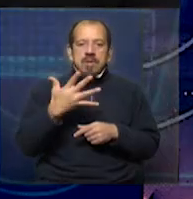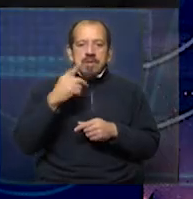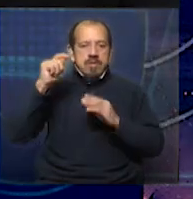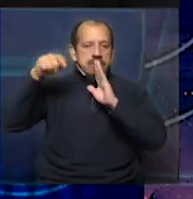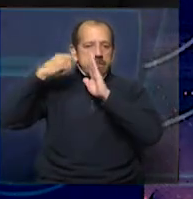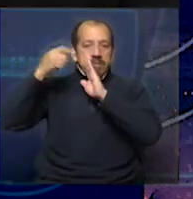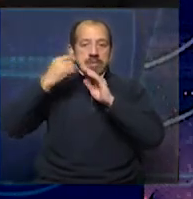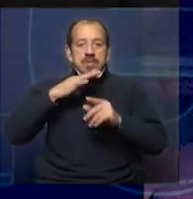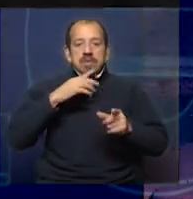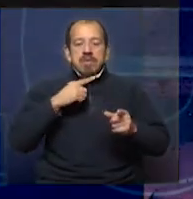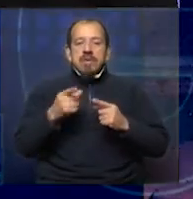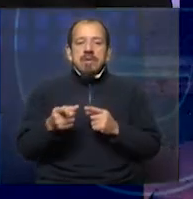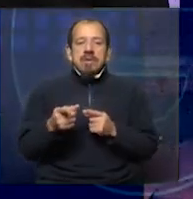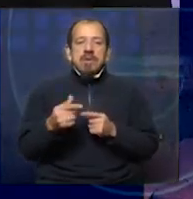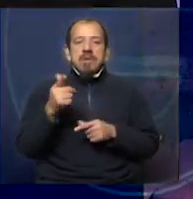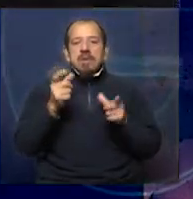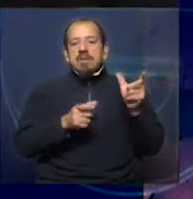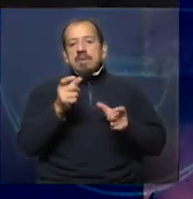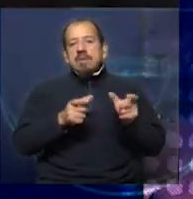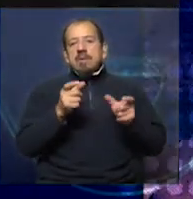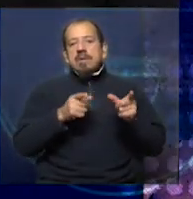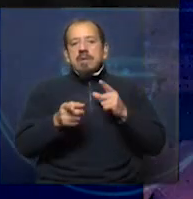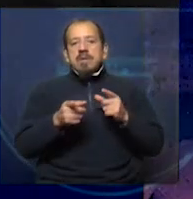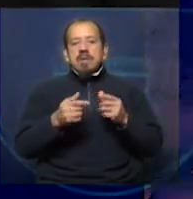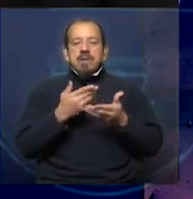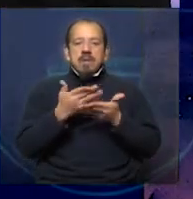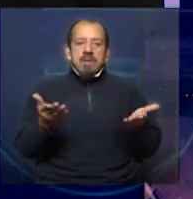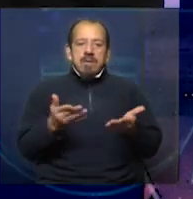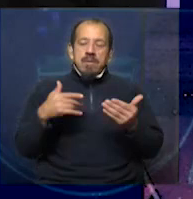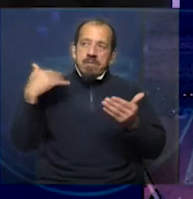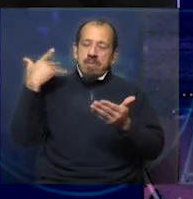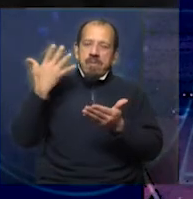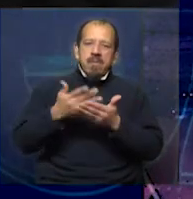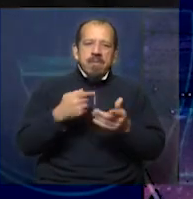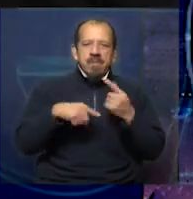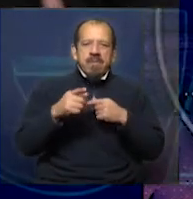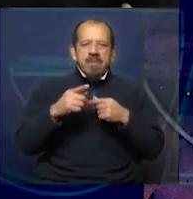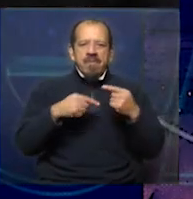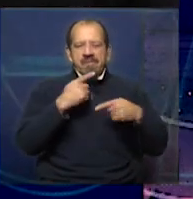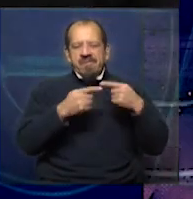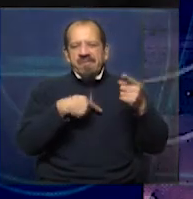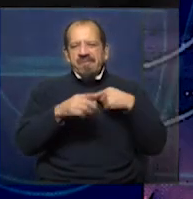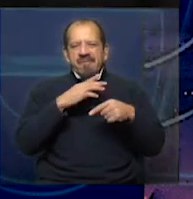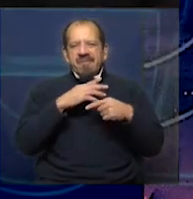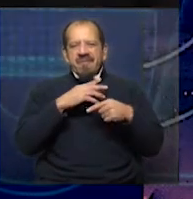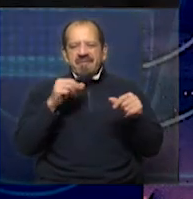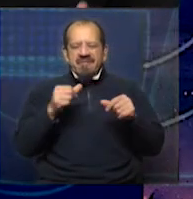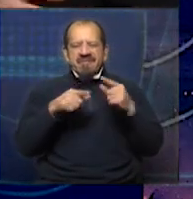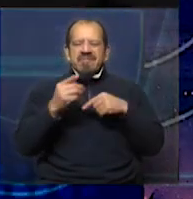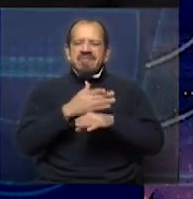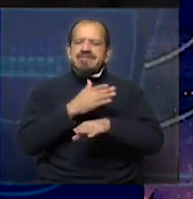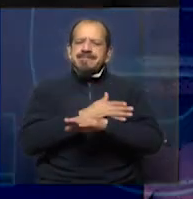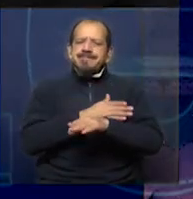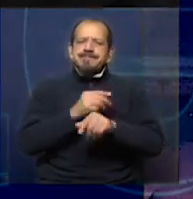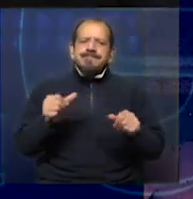que van a estar, vemos personas que con una gran trayectoria de una generación que se formó antes de que